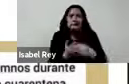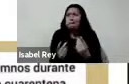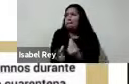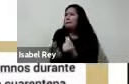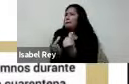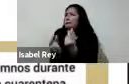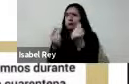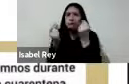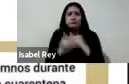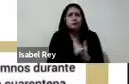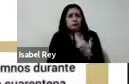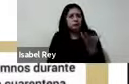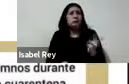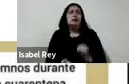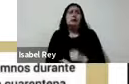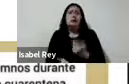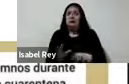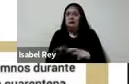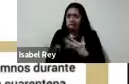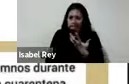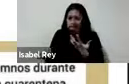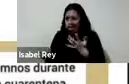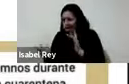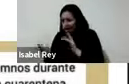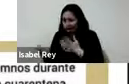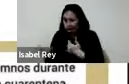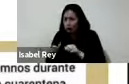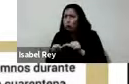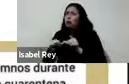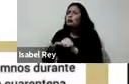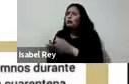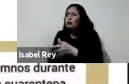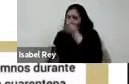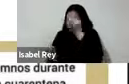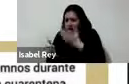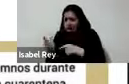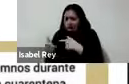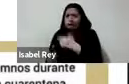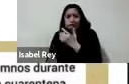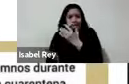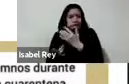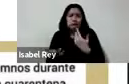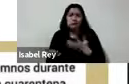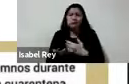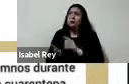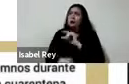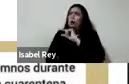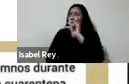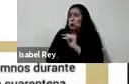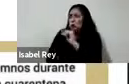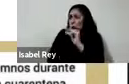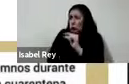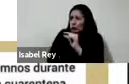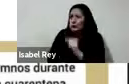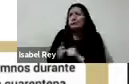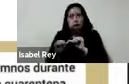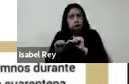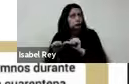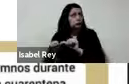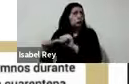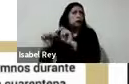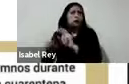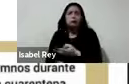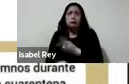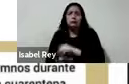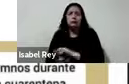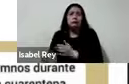agilidad tremenda y familiarizarse y continuar actualizándose, porque las extensiones, por ejemplo, de Google se siguen actualizando. Y a la